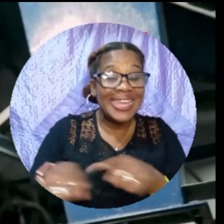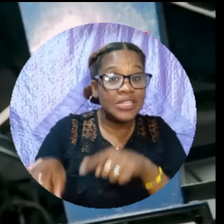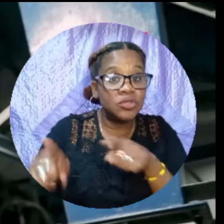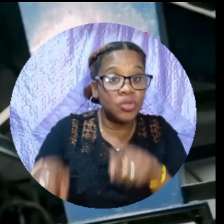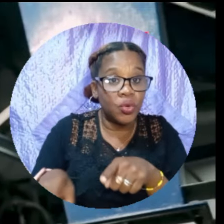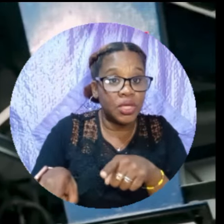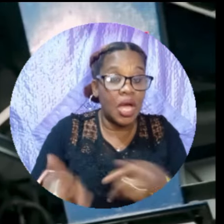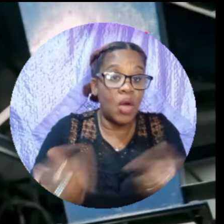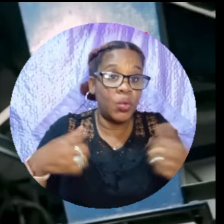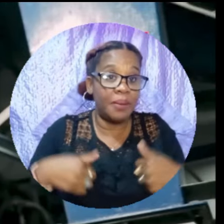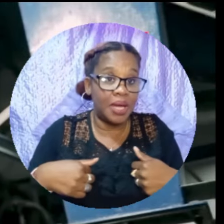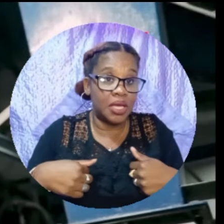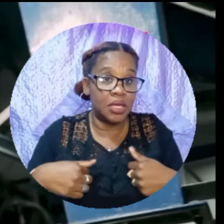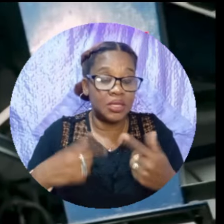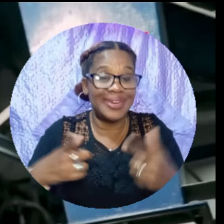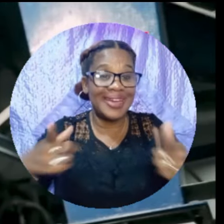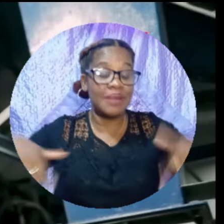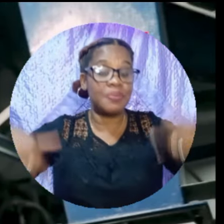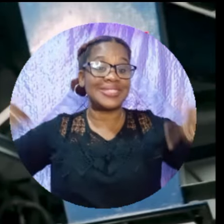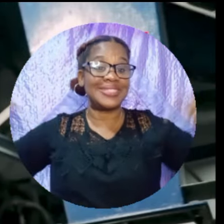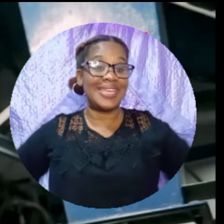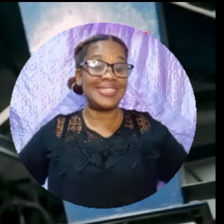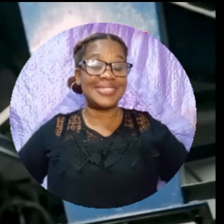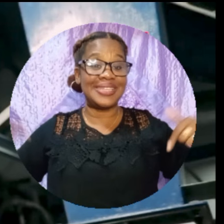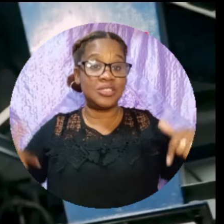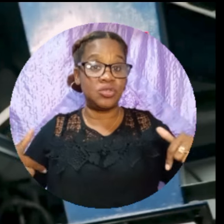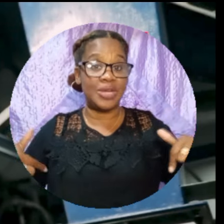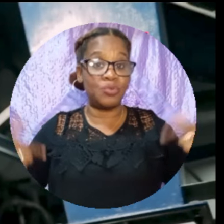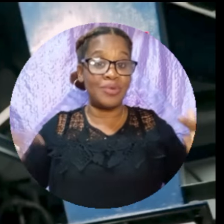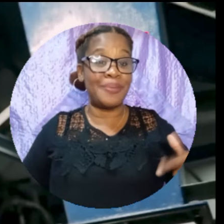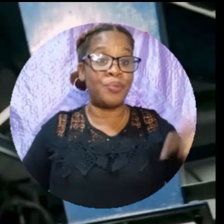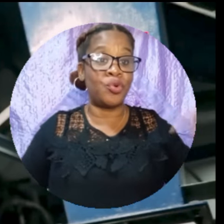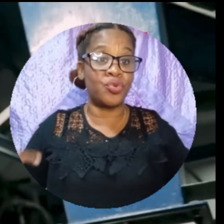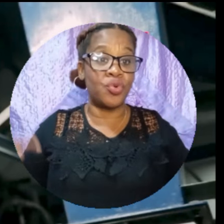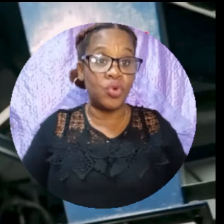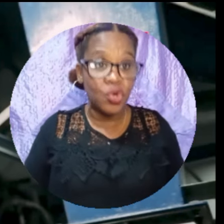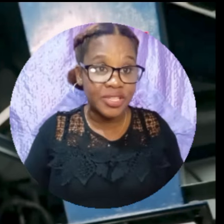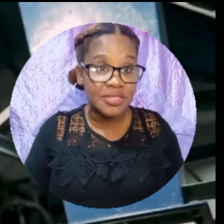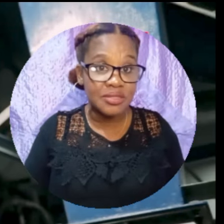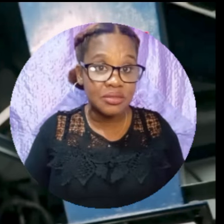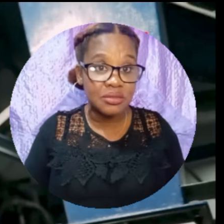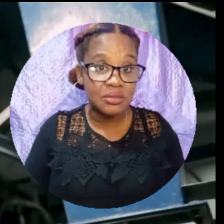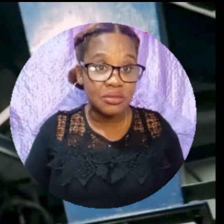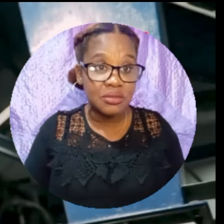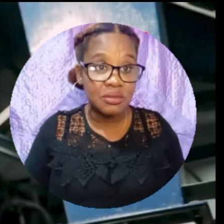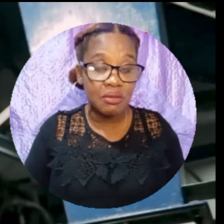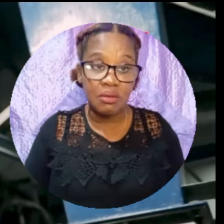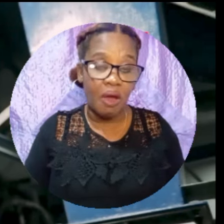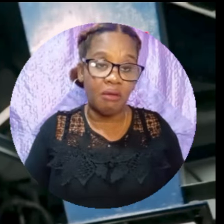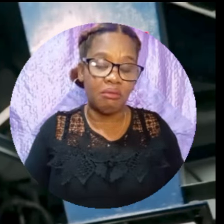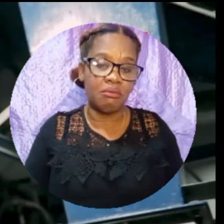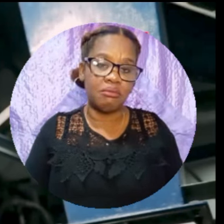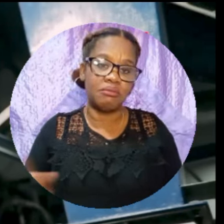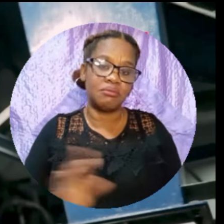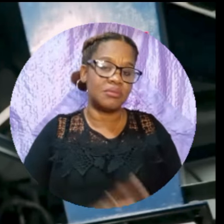manera electrónica, una máquina tiene la capacidad de seleccionar un café por colores.